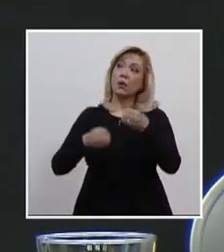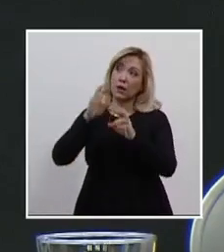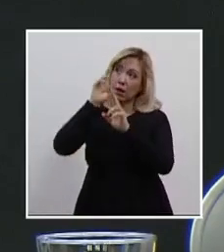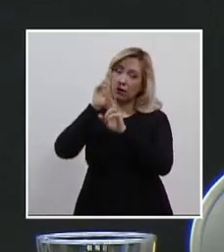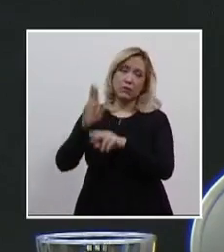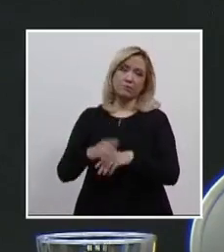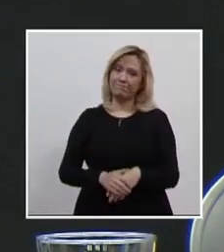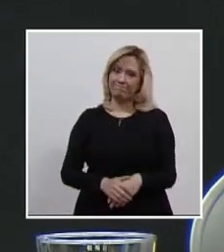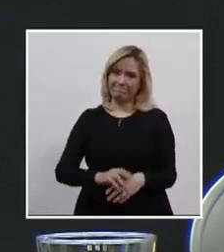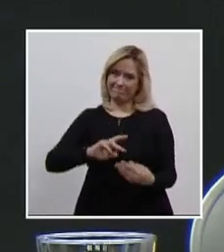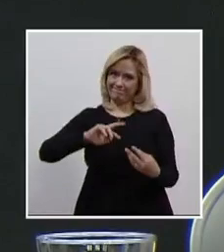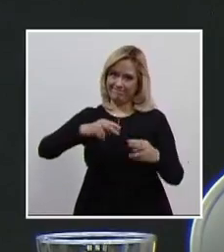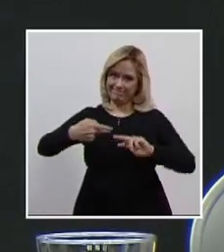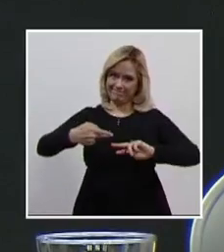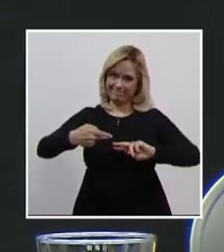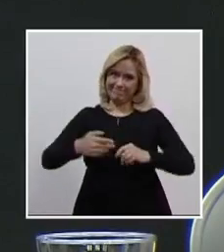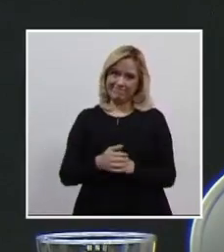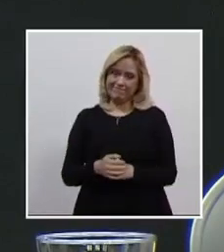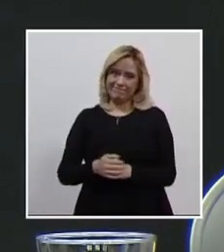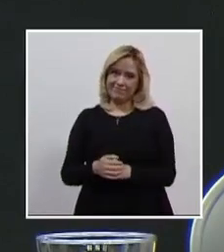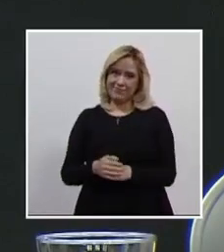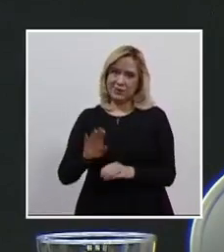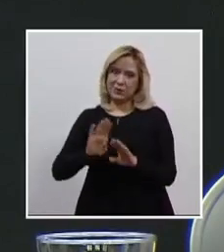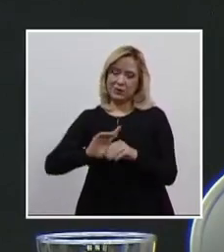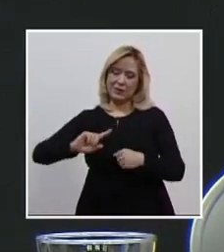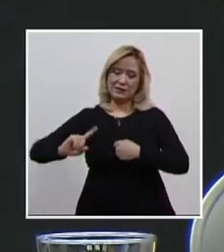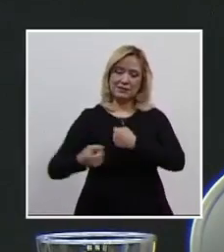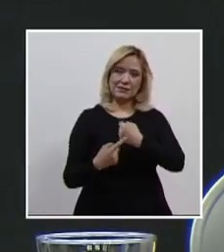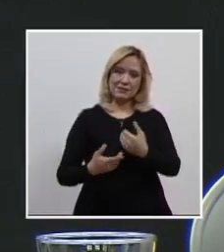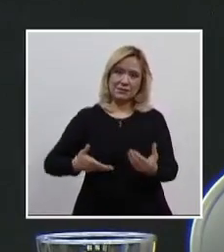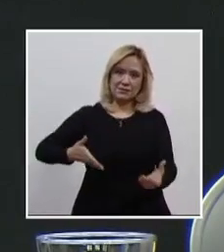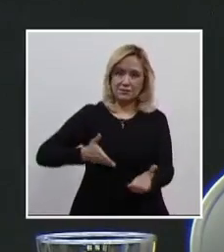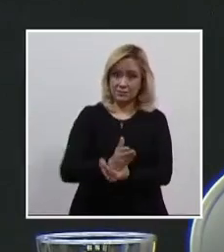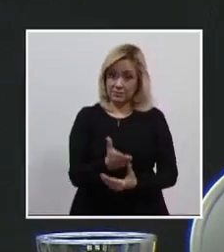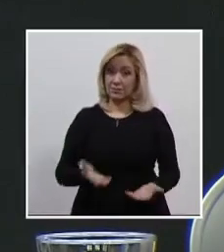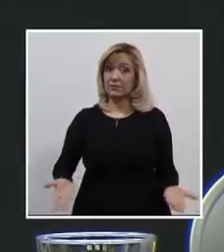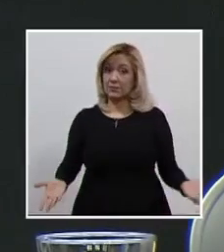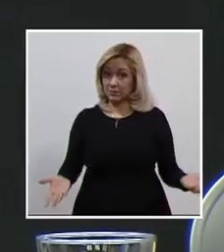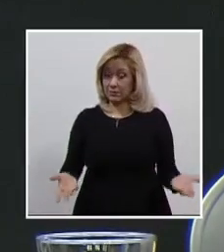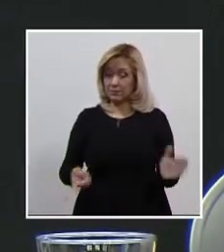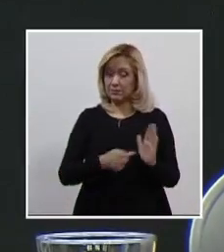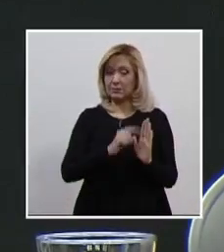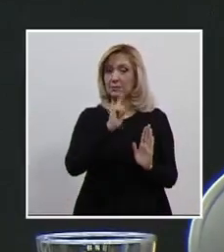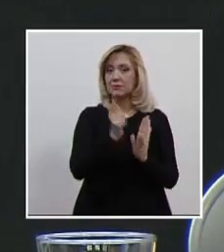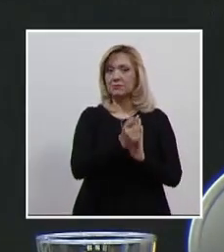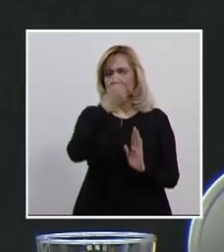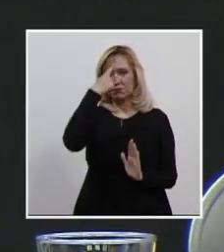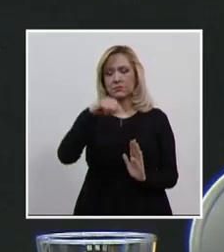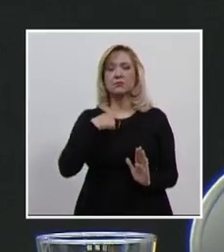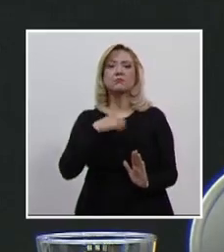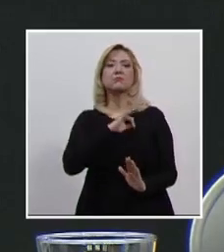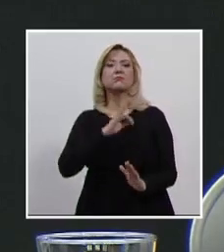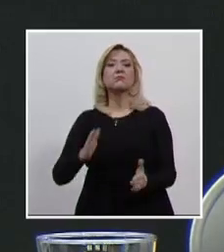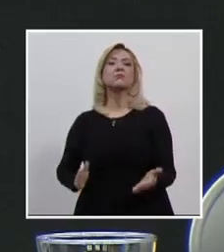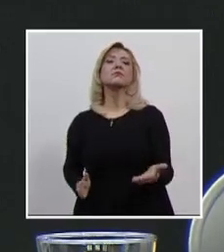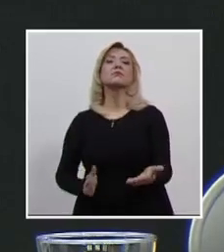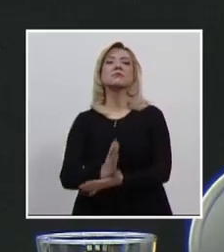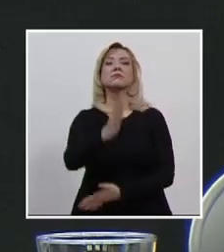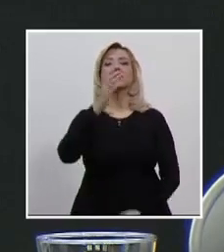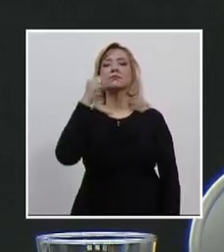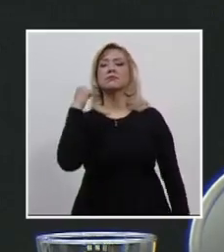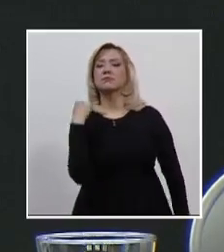judicatura. Es instrumentalizar un aparato, un escenario formal, una figura formal para ser una